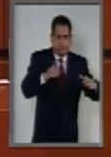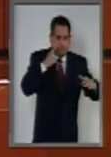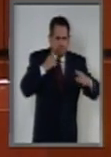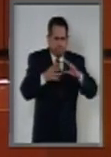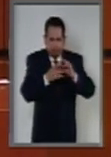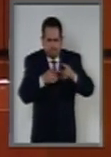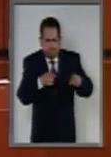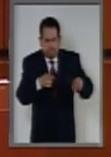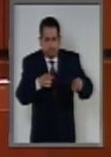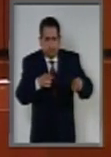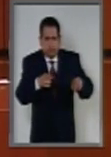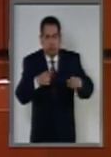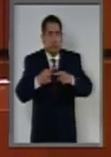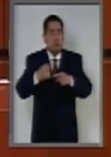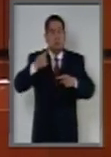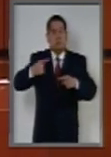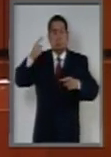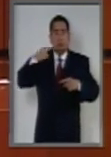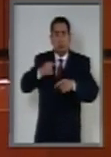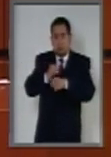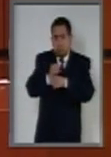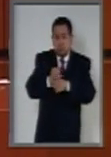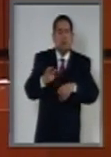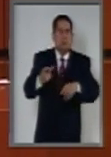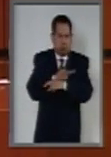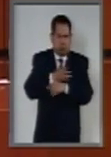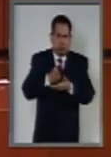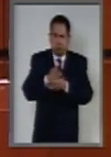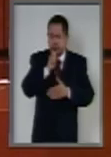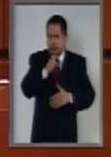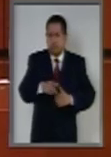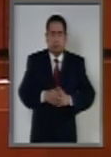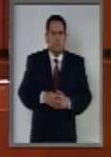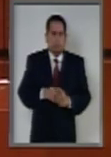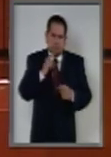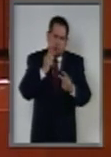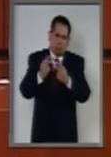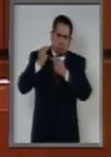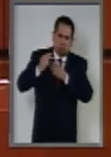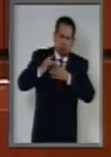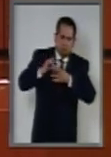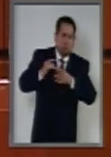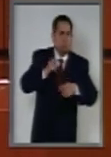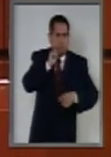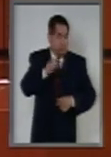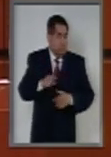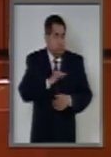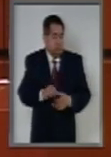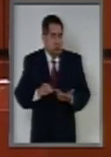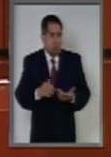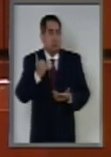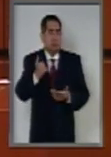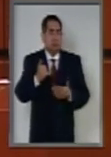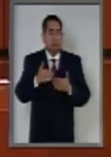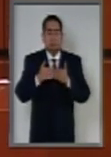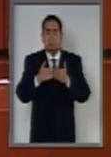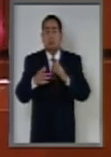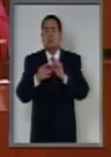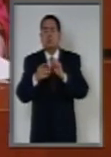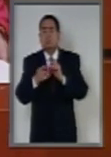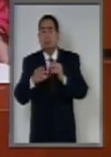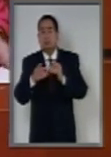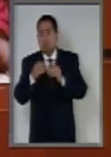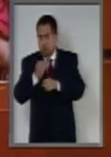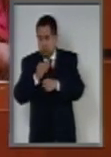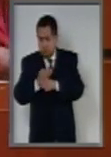ejercicios anteriores a la cuenta pública en revisión, inclusive a la que se encuentra en